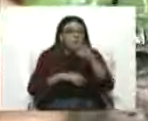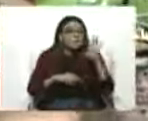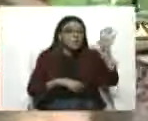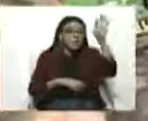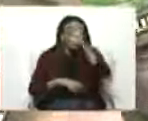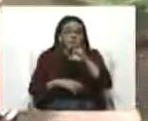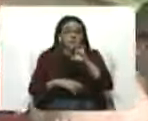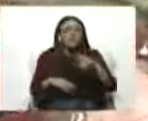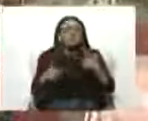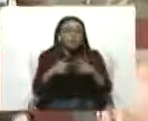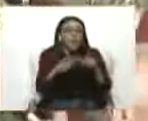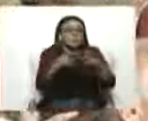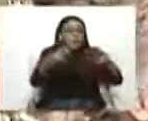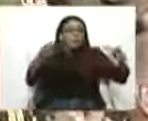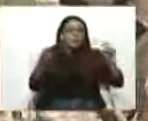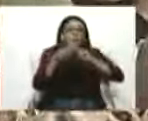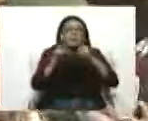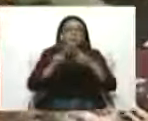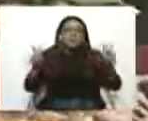agradecer.